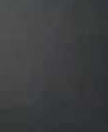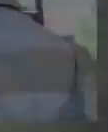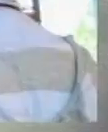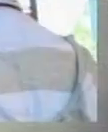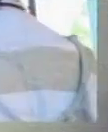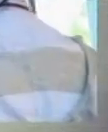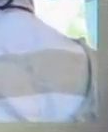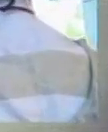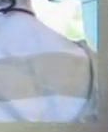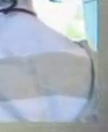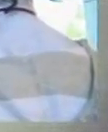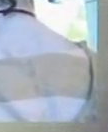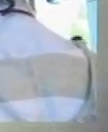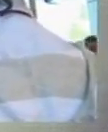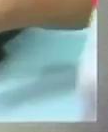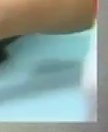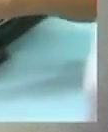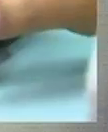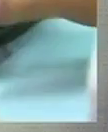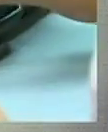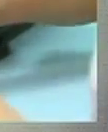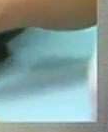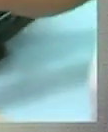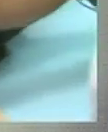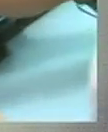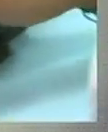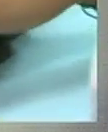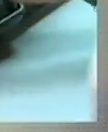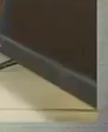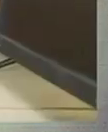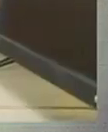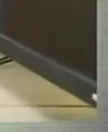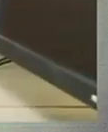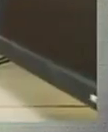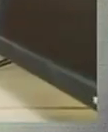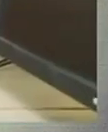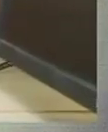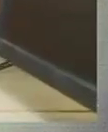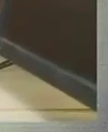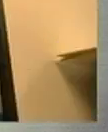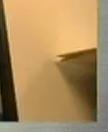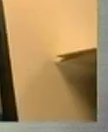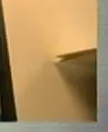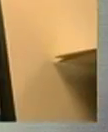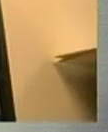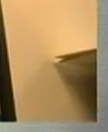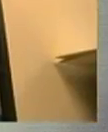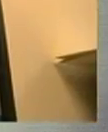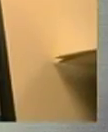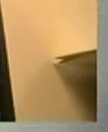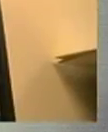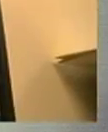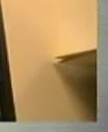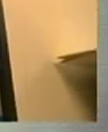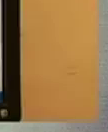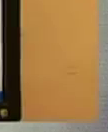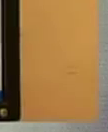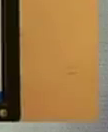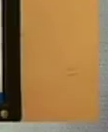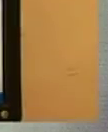Ver. Todos los televidentes del canal tienen voz permanente en el Comité Defensor. Cada una de sus apreciaciones son